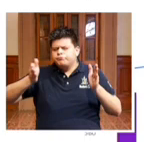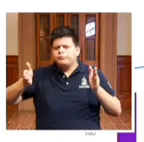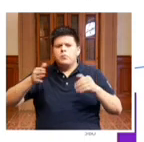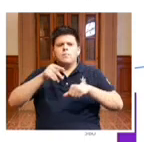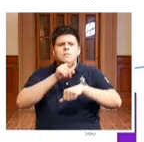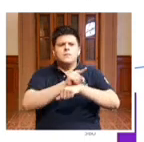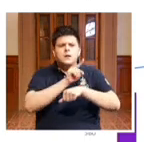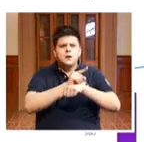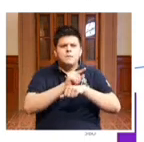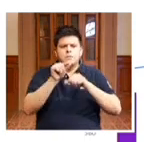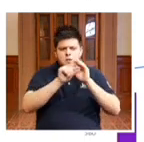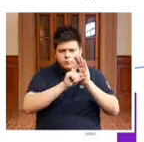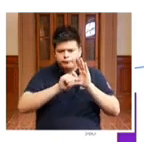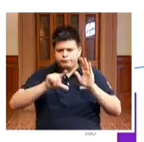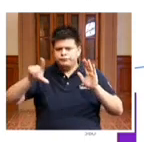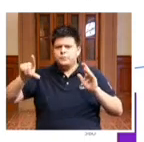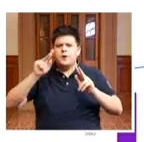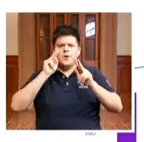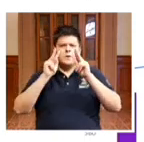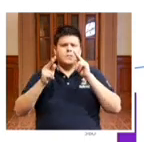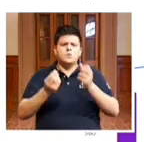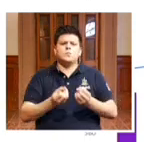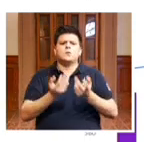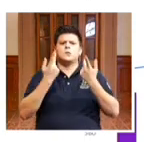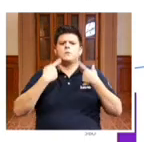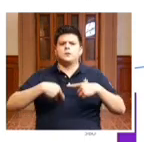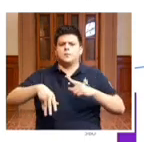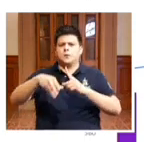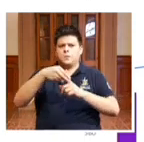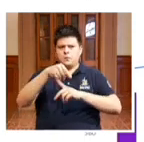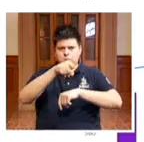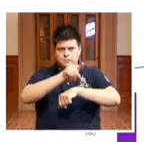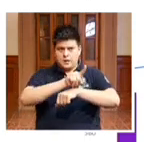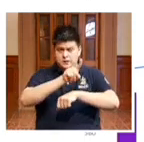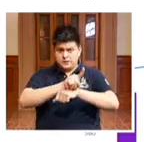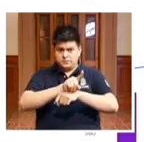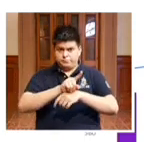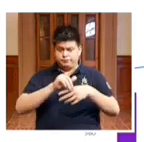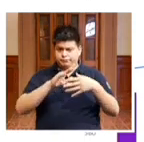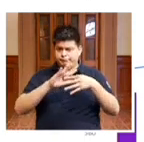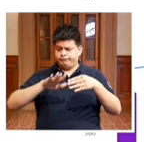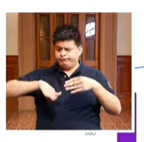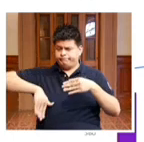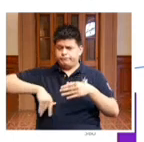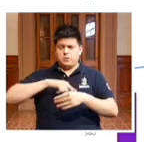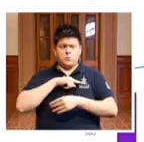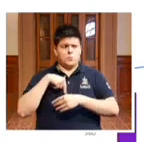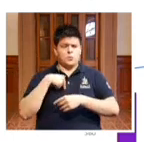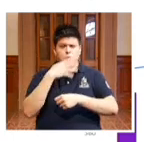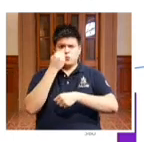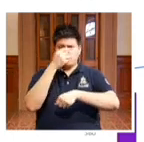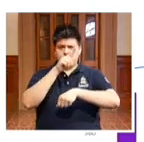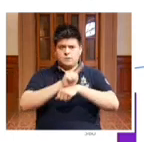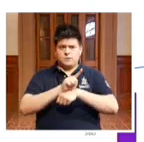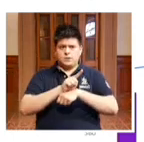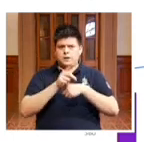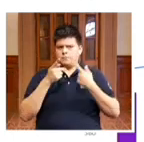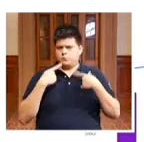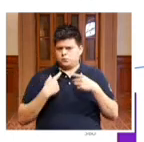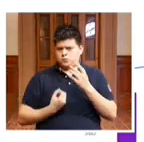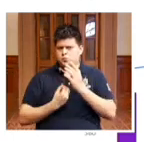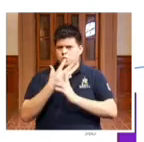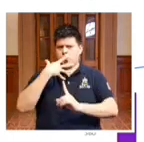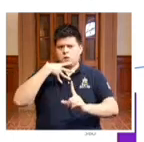Ahí tenemos la incidencia diaria y como les comentaba, estamos en el 9º día donde los casos